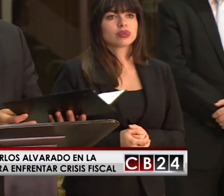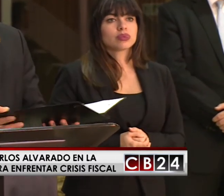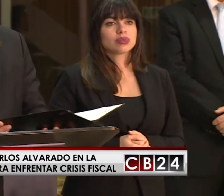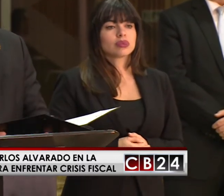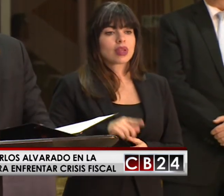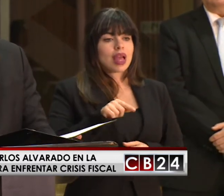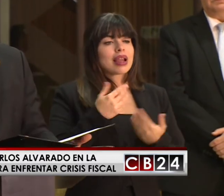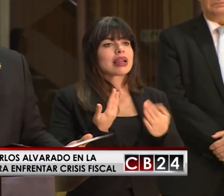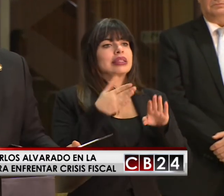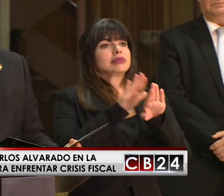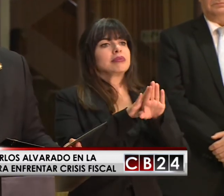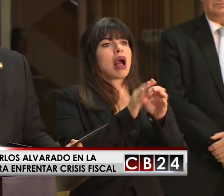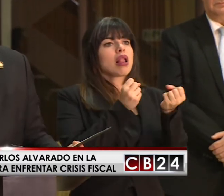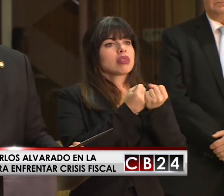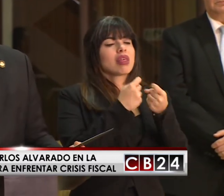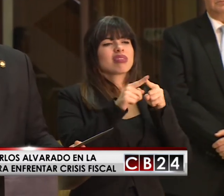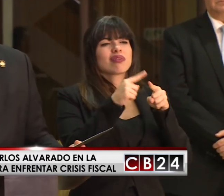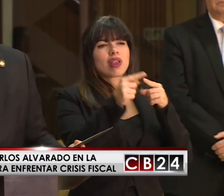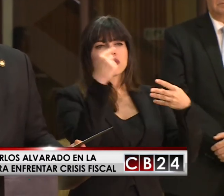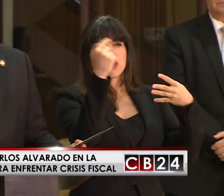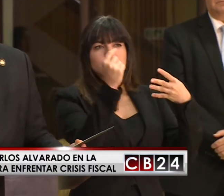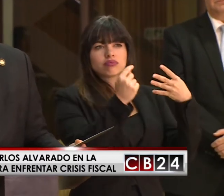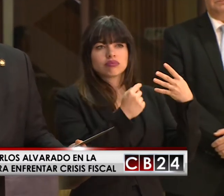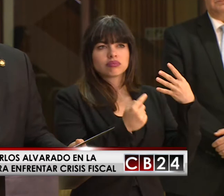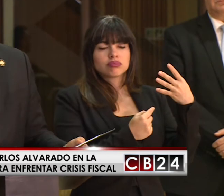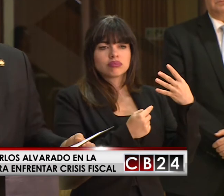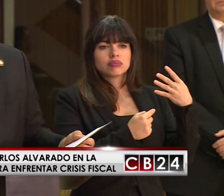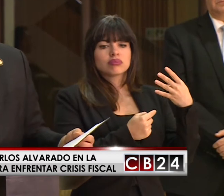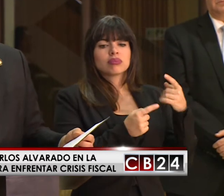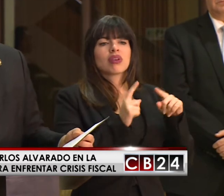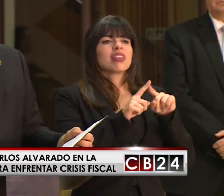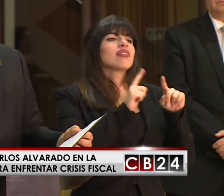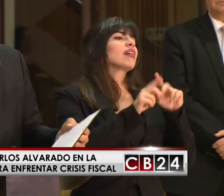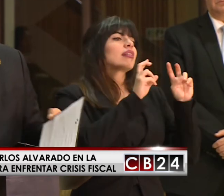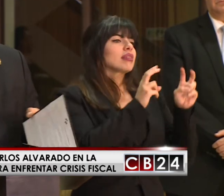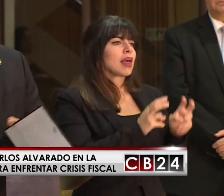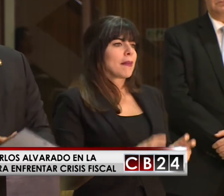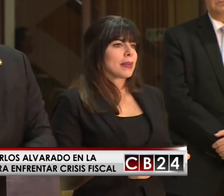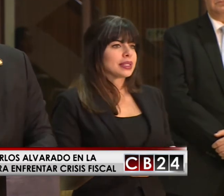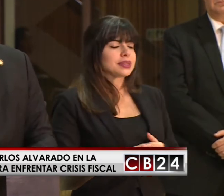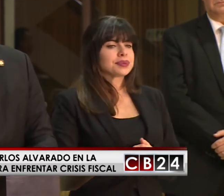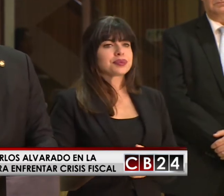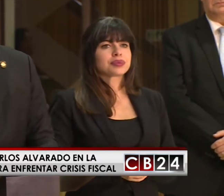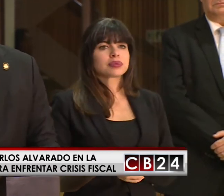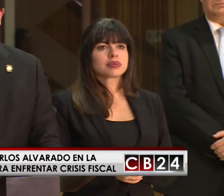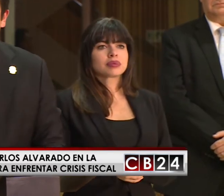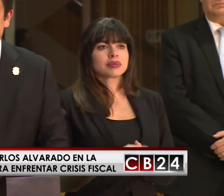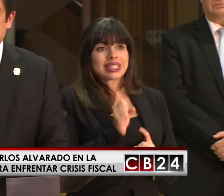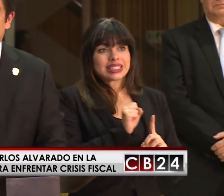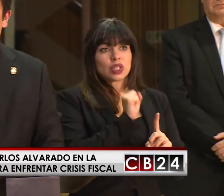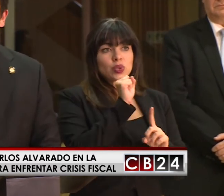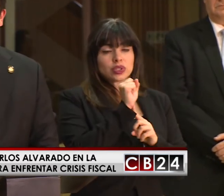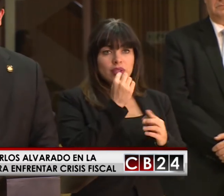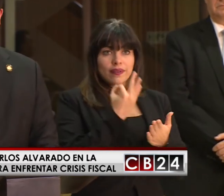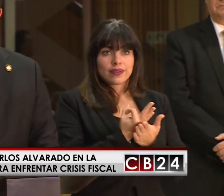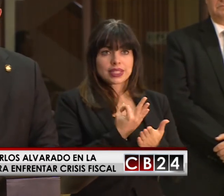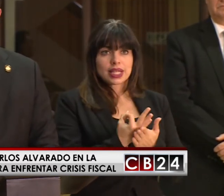que respalda una serie de puntos en materia de la situación